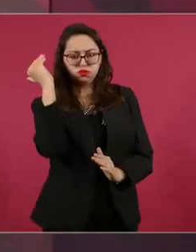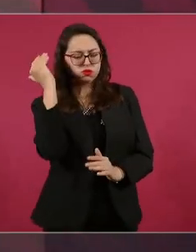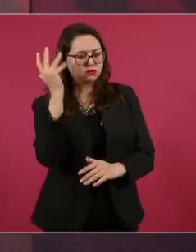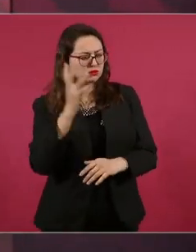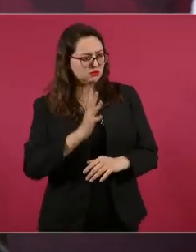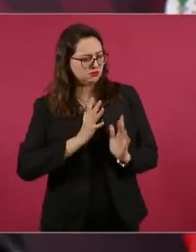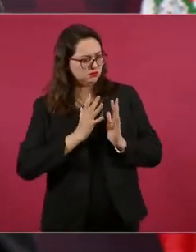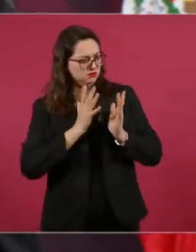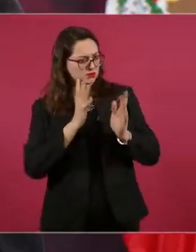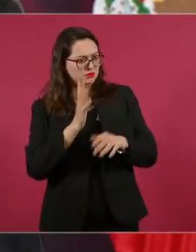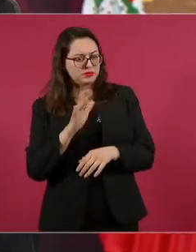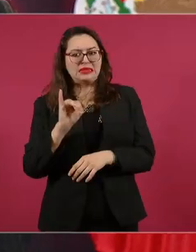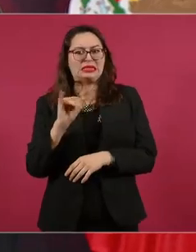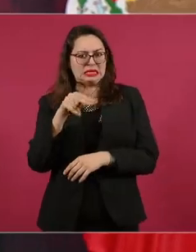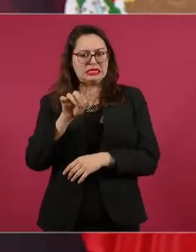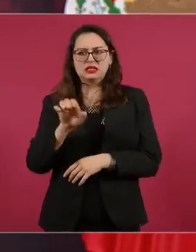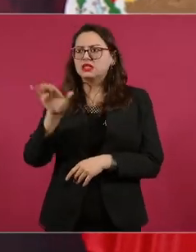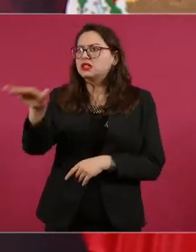porque